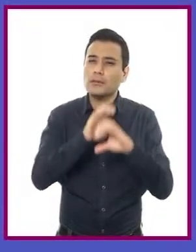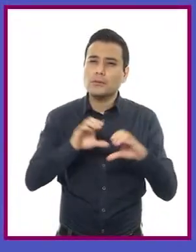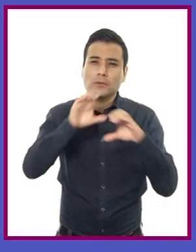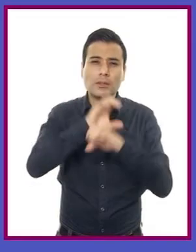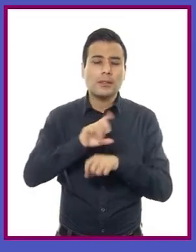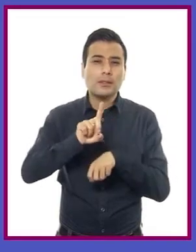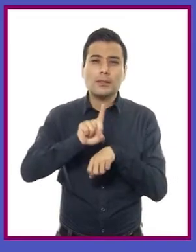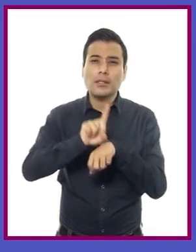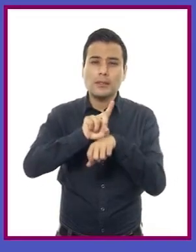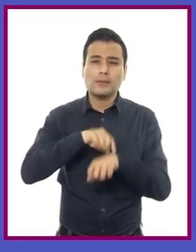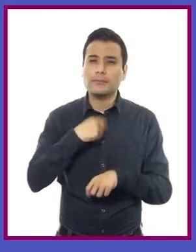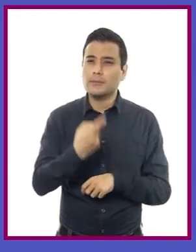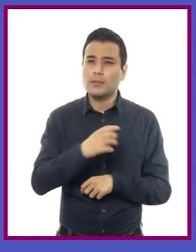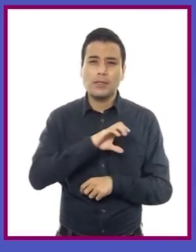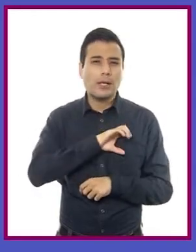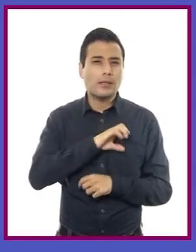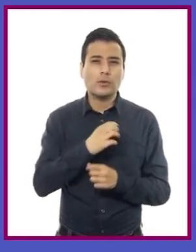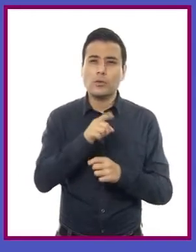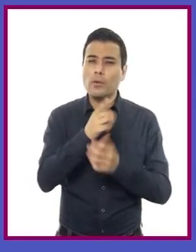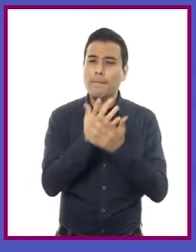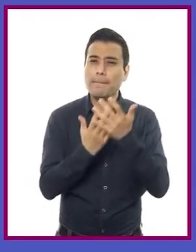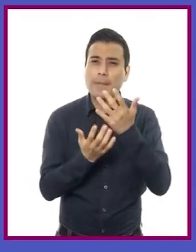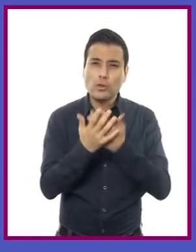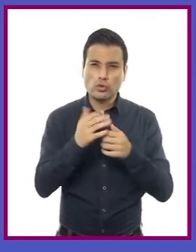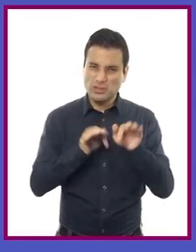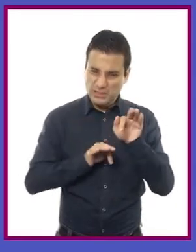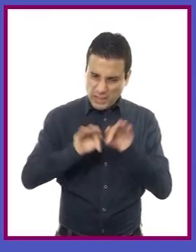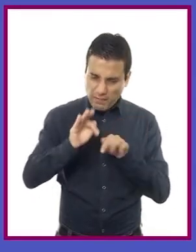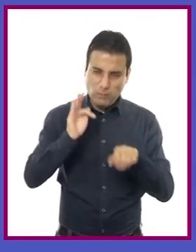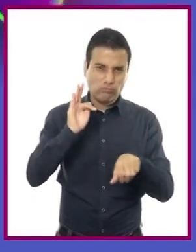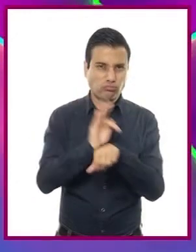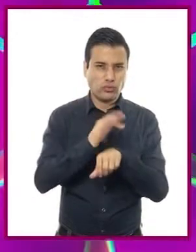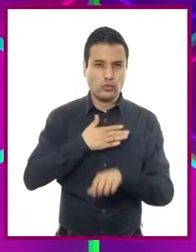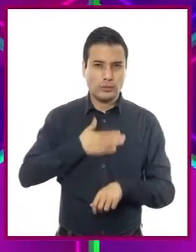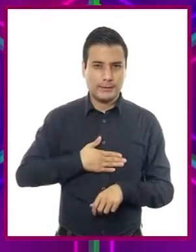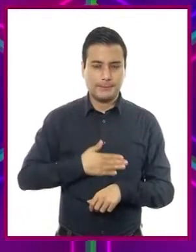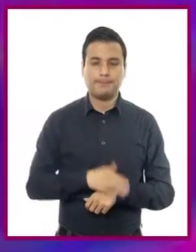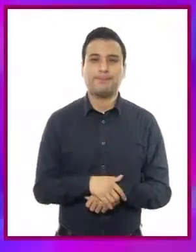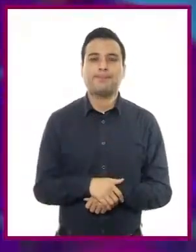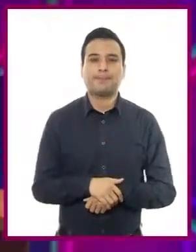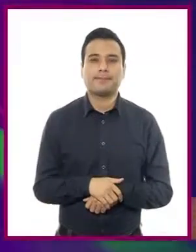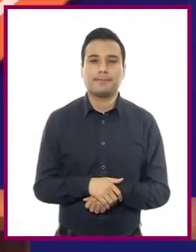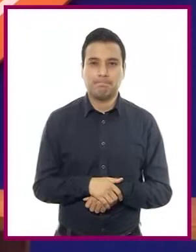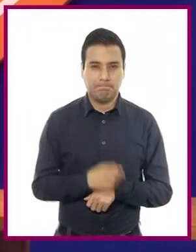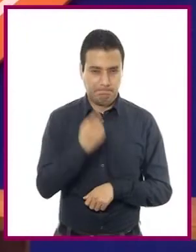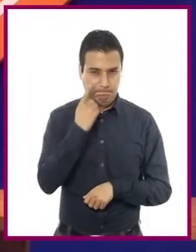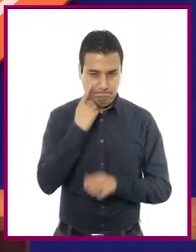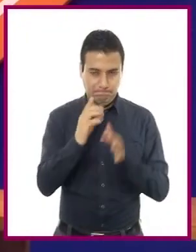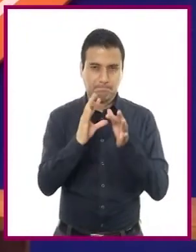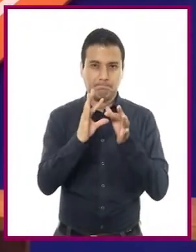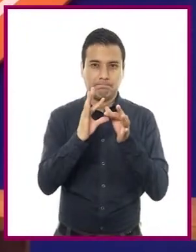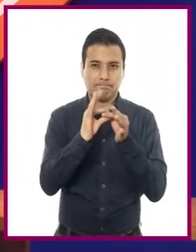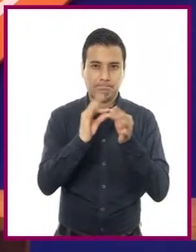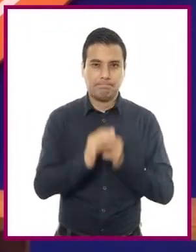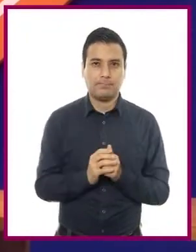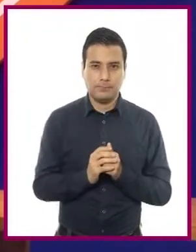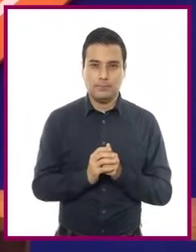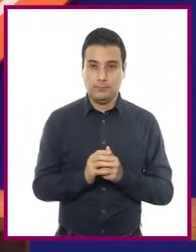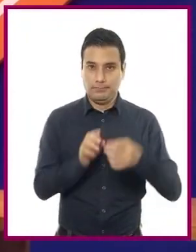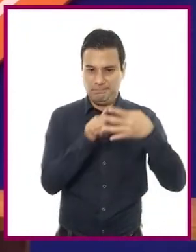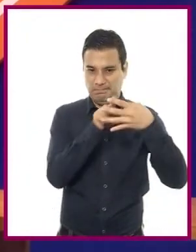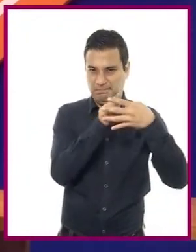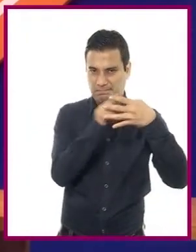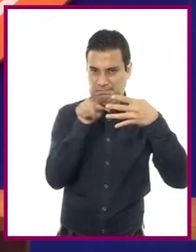cotidianos. Te quiero porque tus manos trabajan por la justicia. Centrémonos en los dos versos